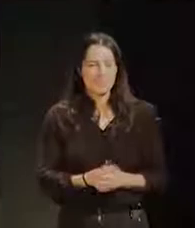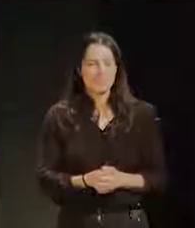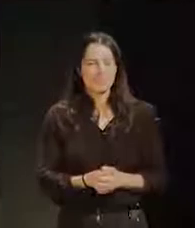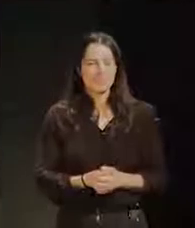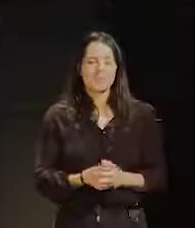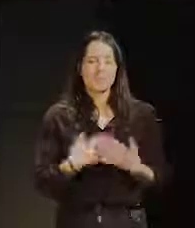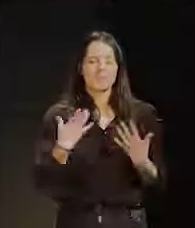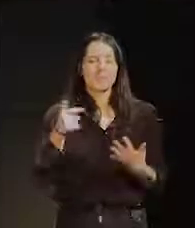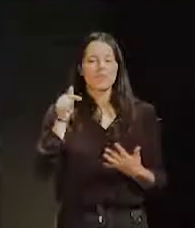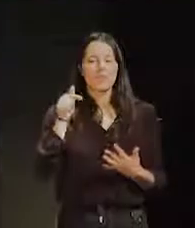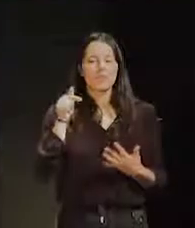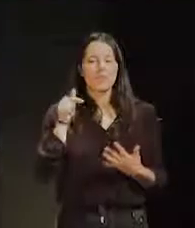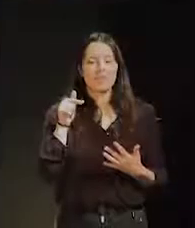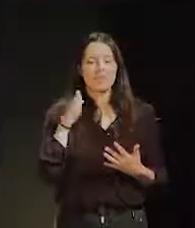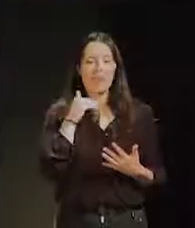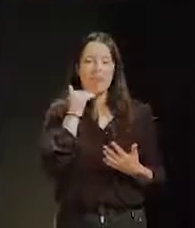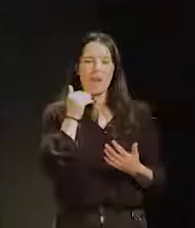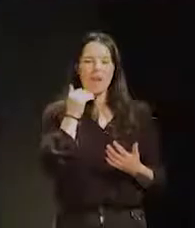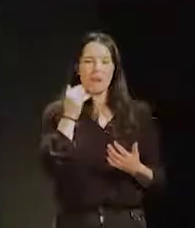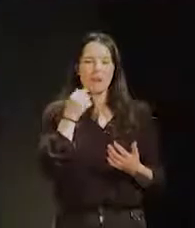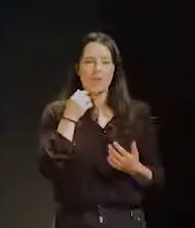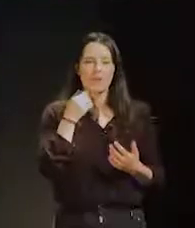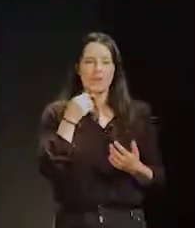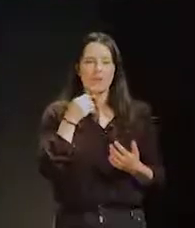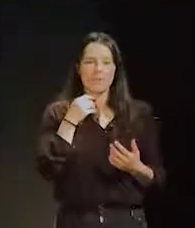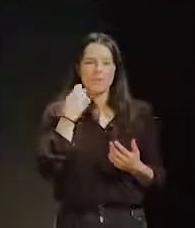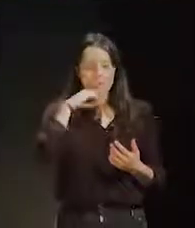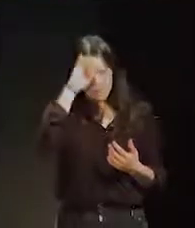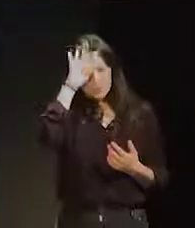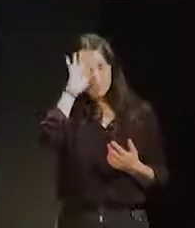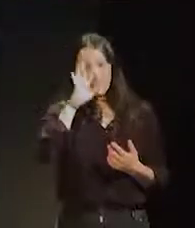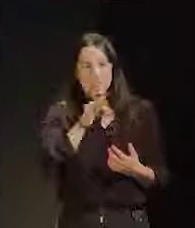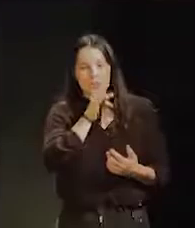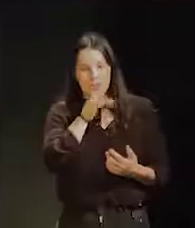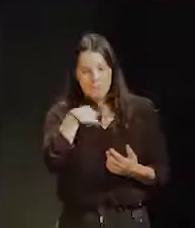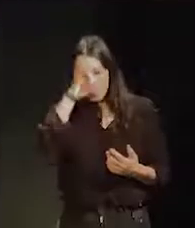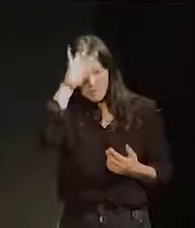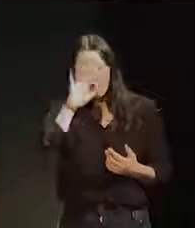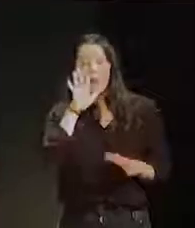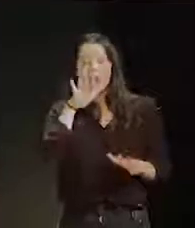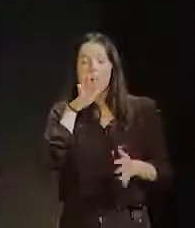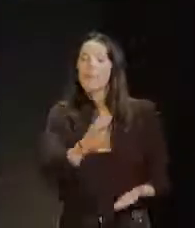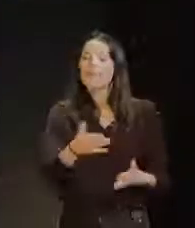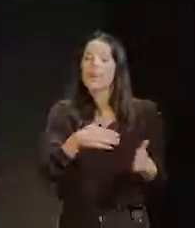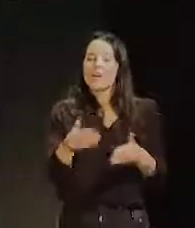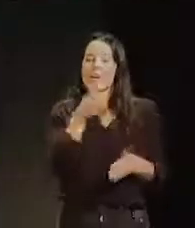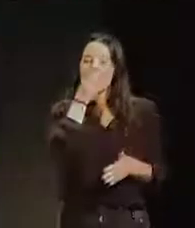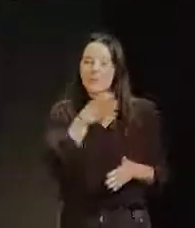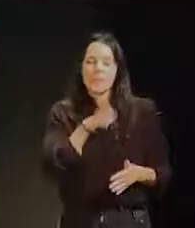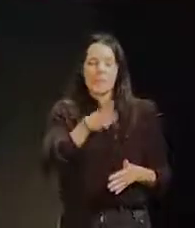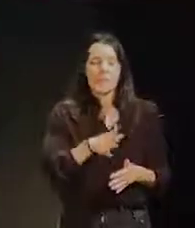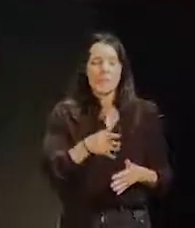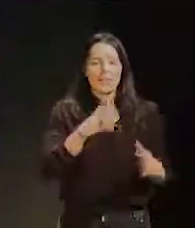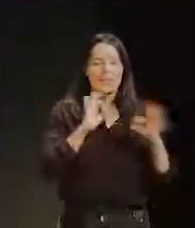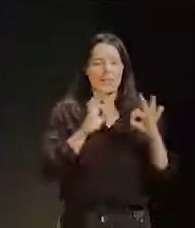Y esto es un proceso que ancora sigue caminando. Ahora es un momento muy bueno, porque es un momento que